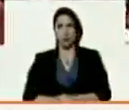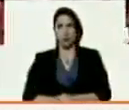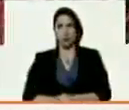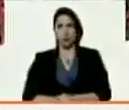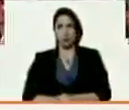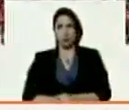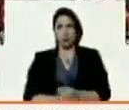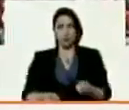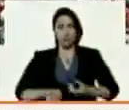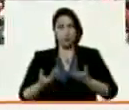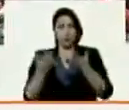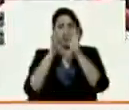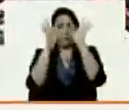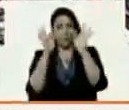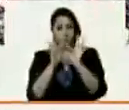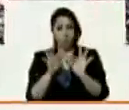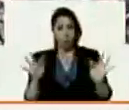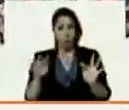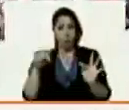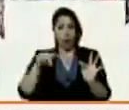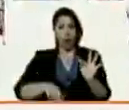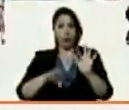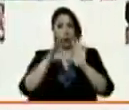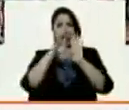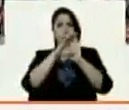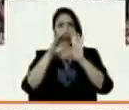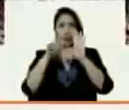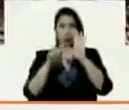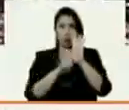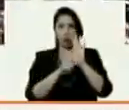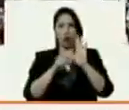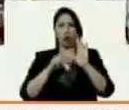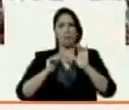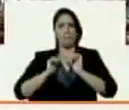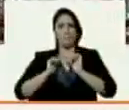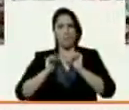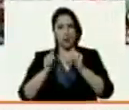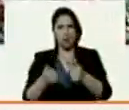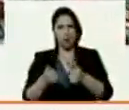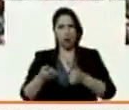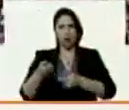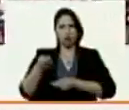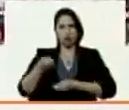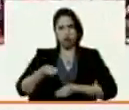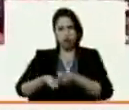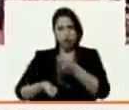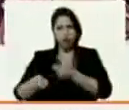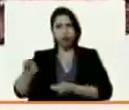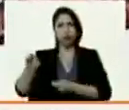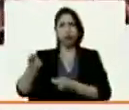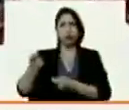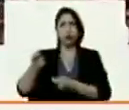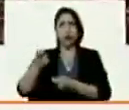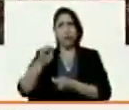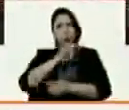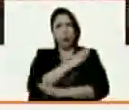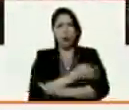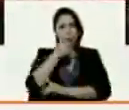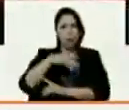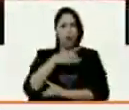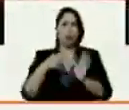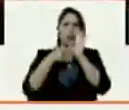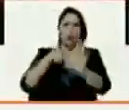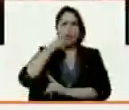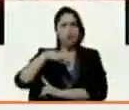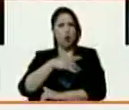que le dio forma a esta constitución, comenzó a transferirse de poder al pueblo. Y se ha demostrado que cuando el